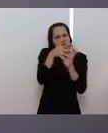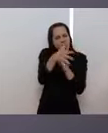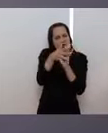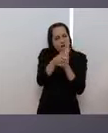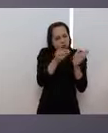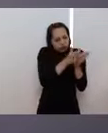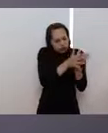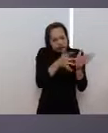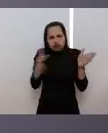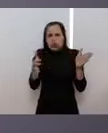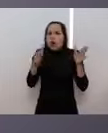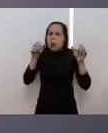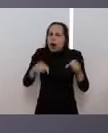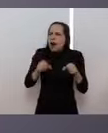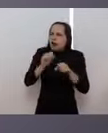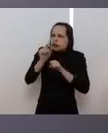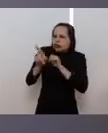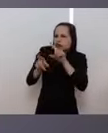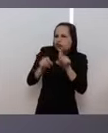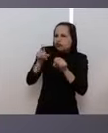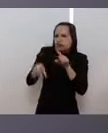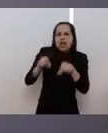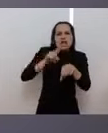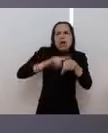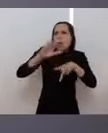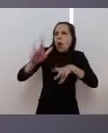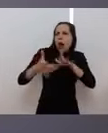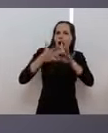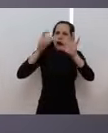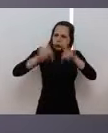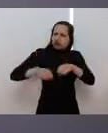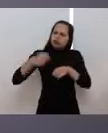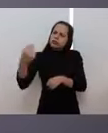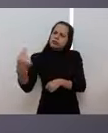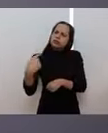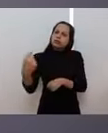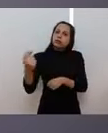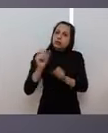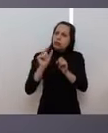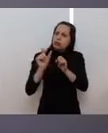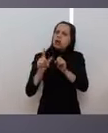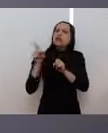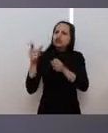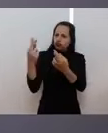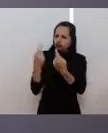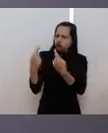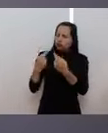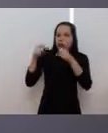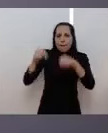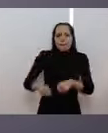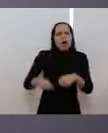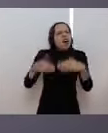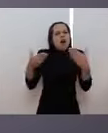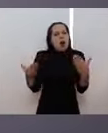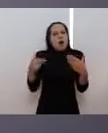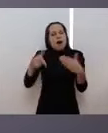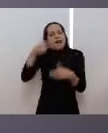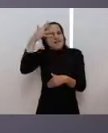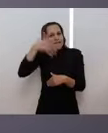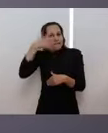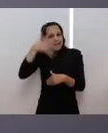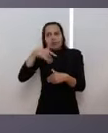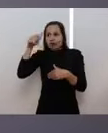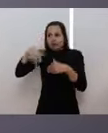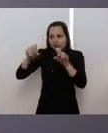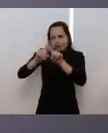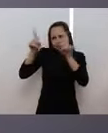encuesta que podrán responder en tiempo real pues aparecerá en sus pantallas para quienes se conectan desde nuestra cuenta en facebook así que